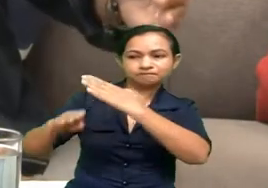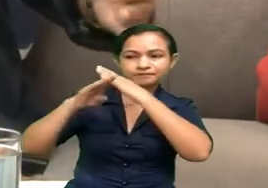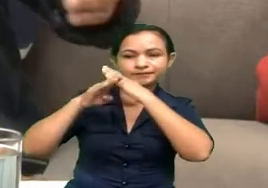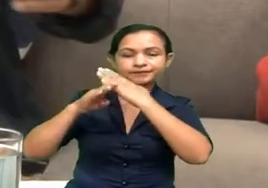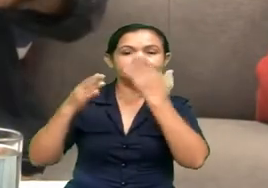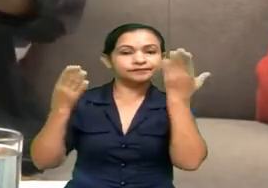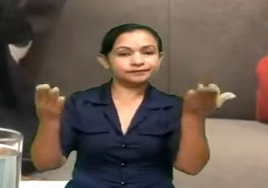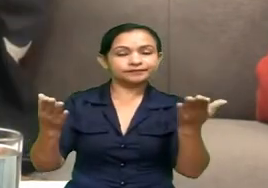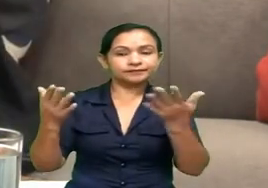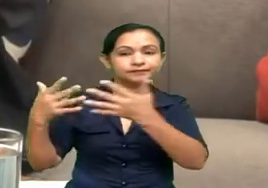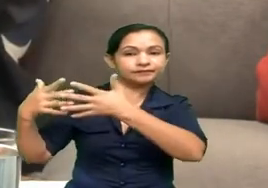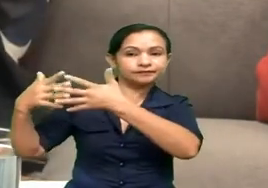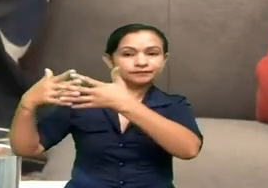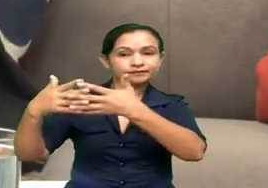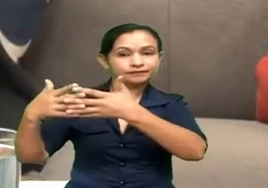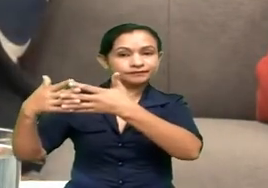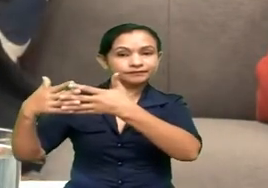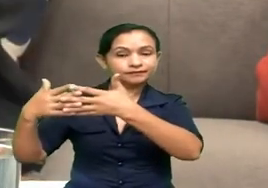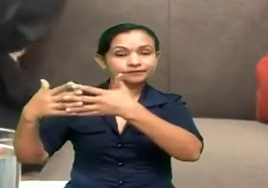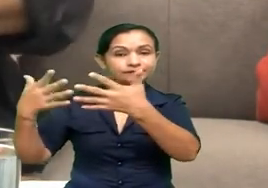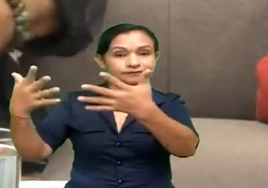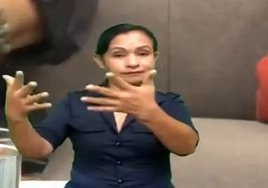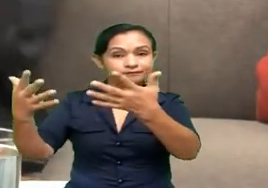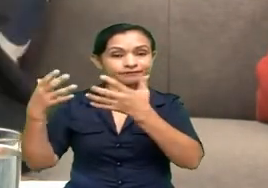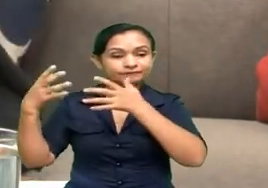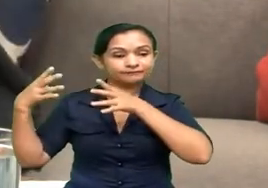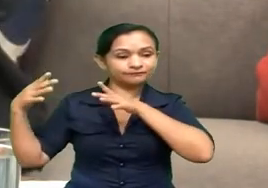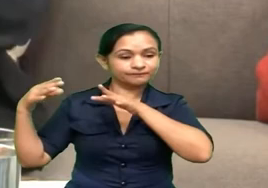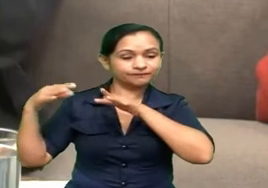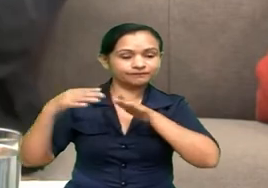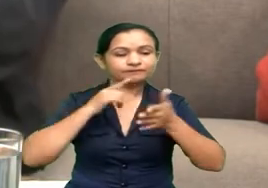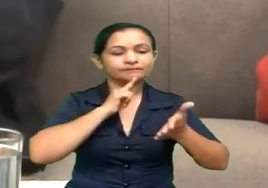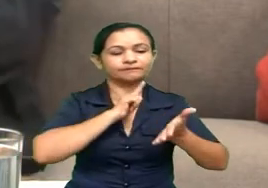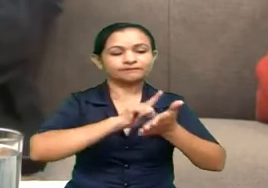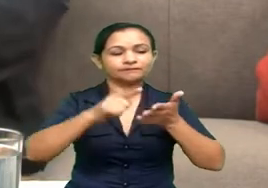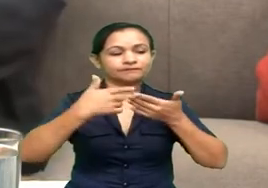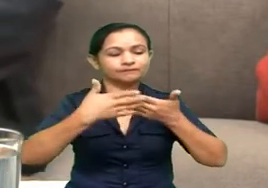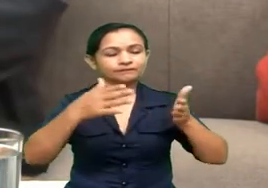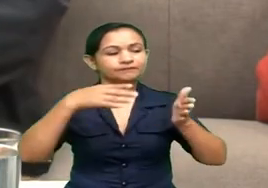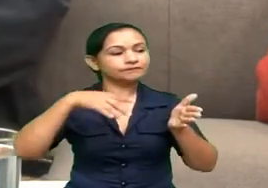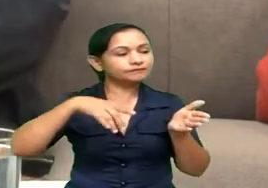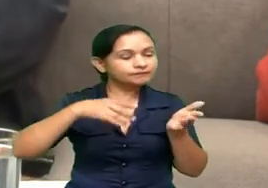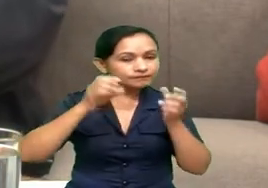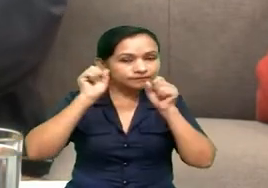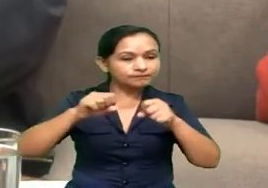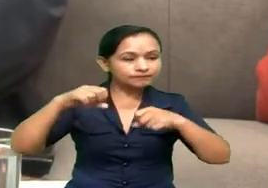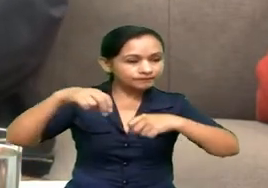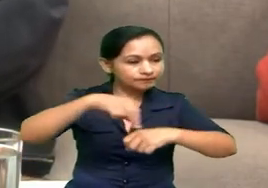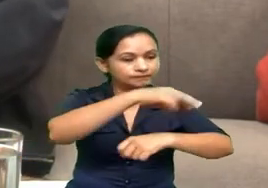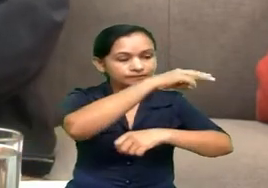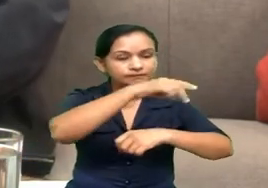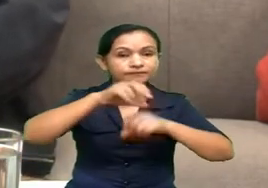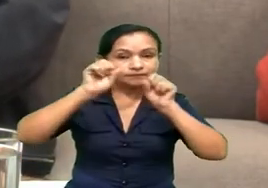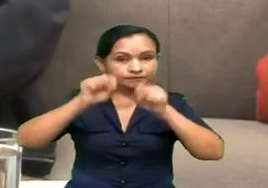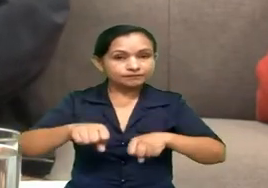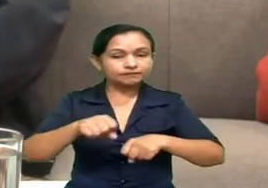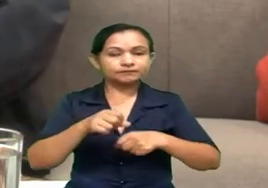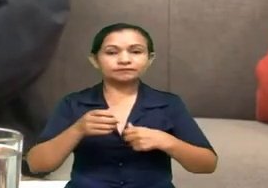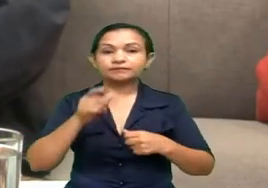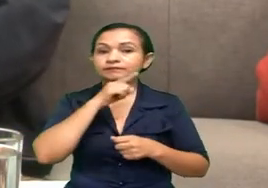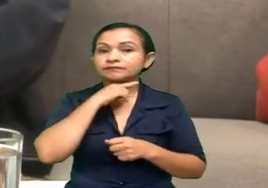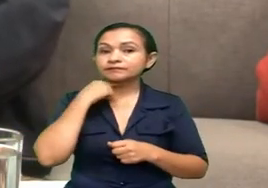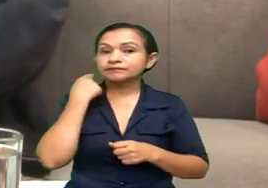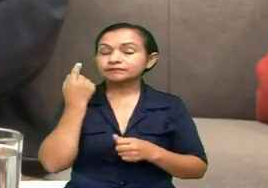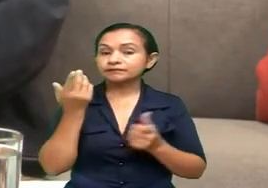los norteamericanos quieren limpiar esa ruta. Pero la realidad es que